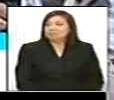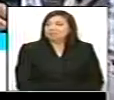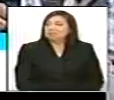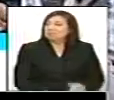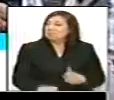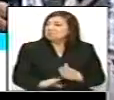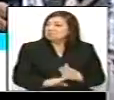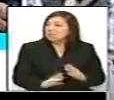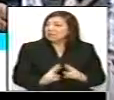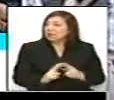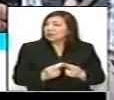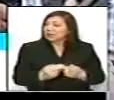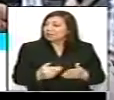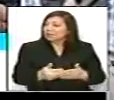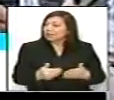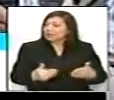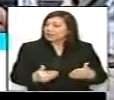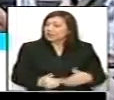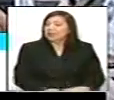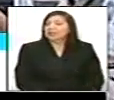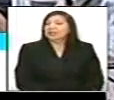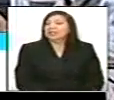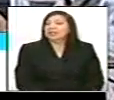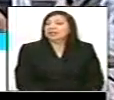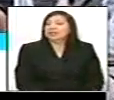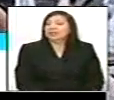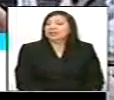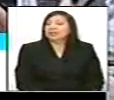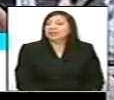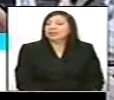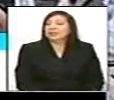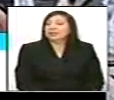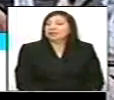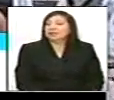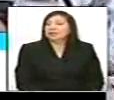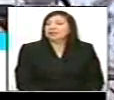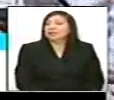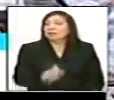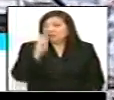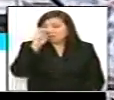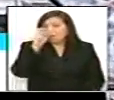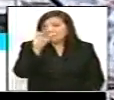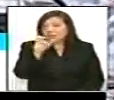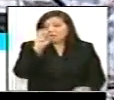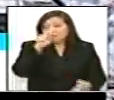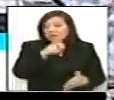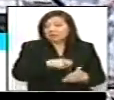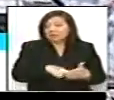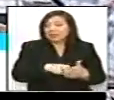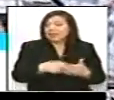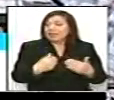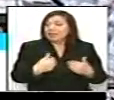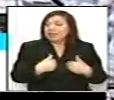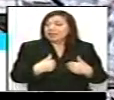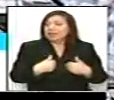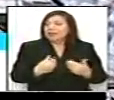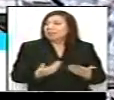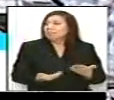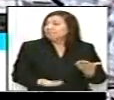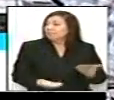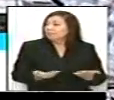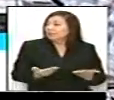Básicamente en la reunión anterior lo que se tocó era el hecho de que los mineros de alguna manera tienen